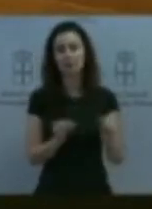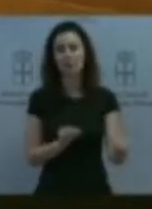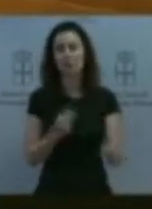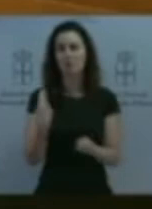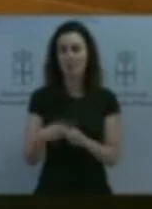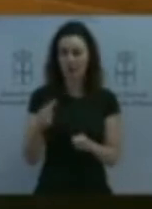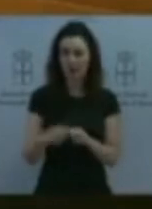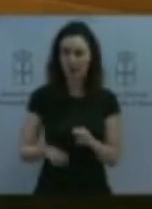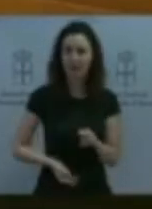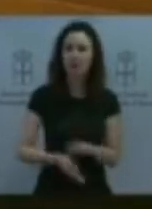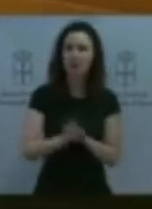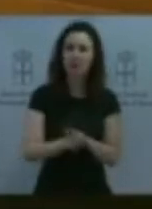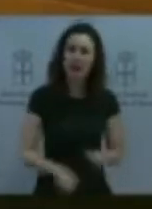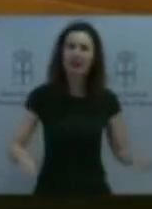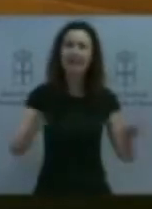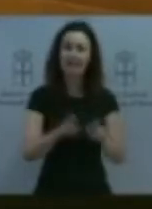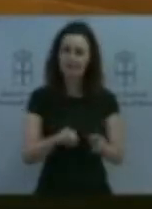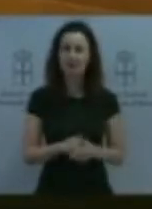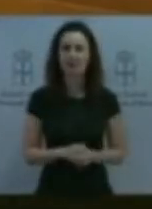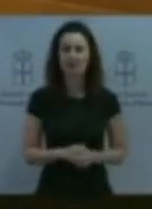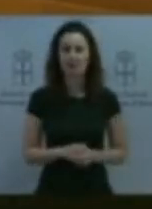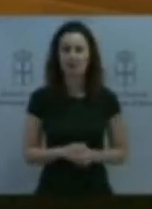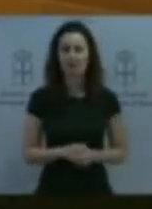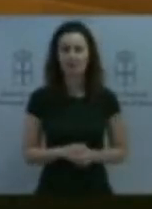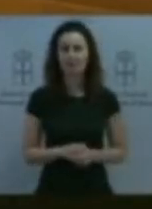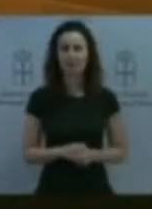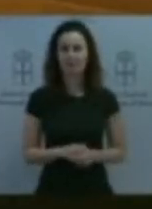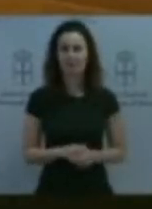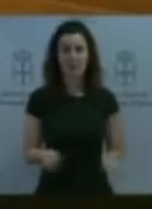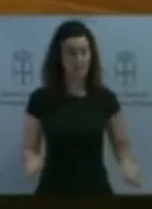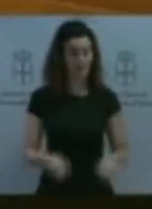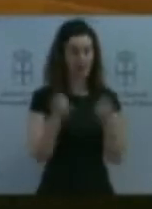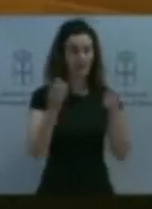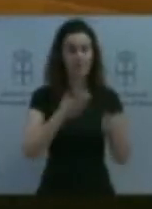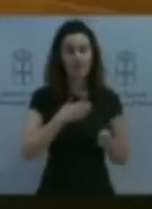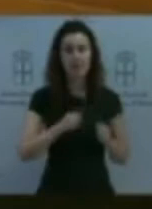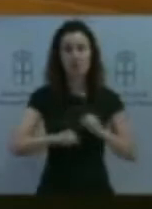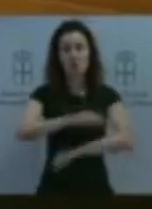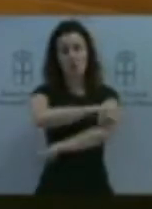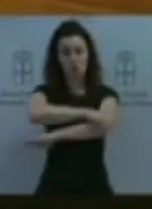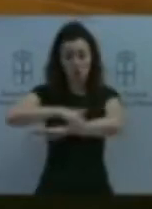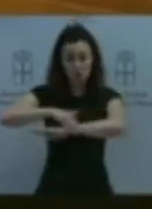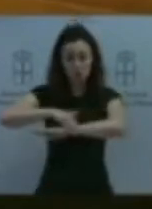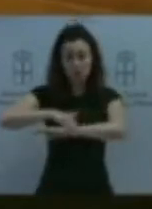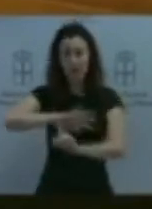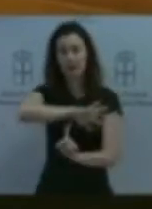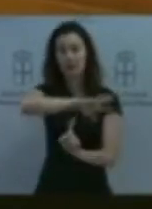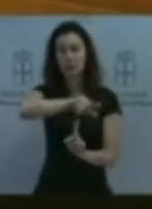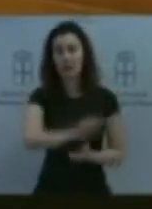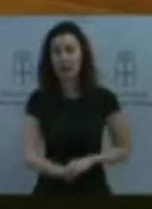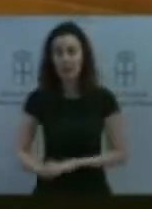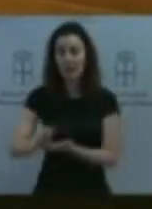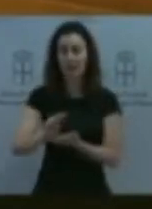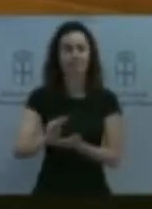garantizo, es destruir nuestras costas medioambientalmente protegidas, perder los derechos de